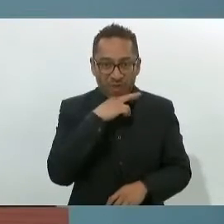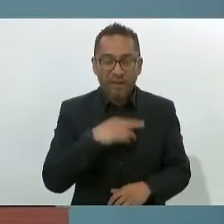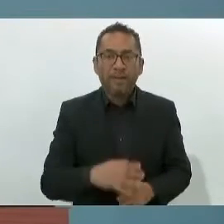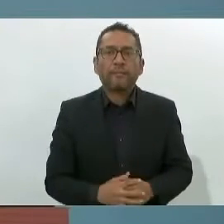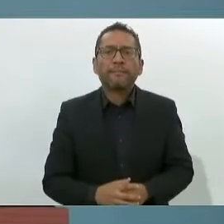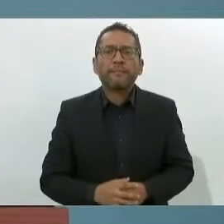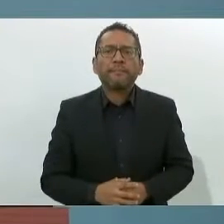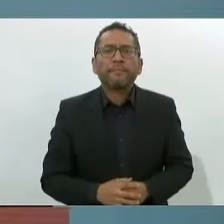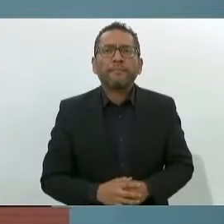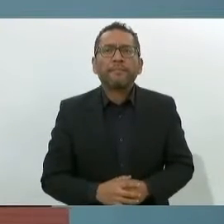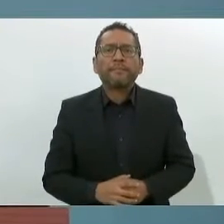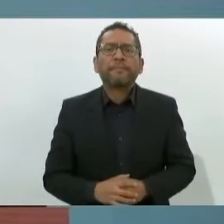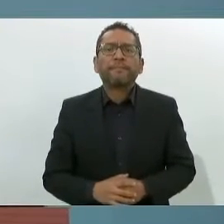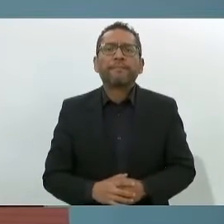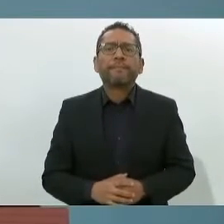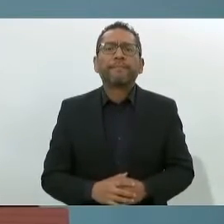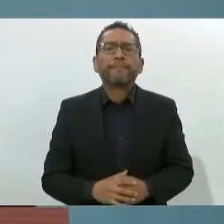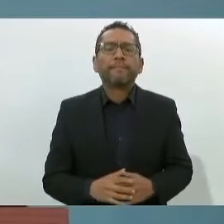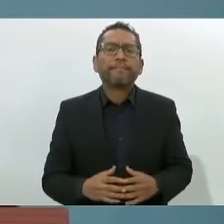para